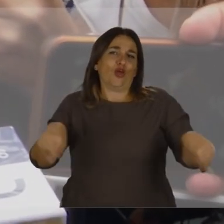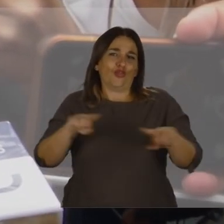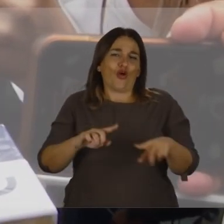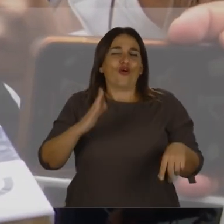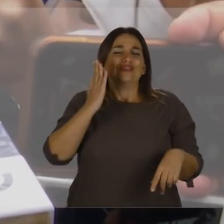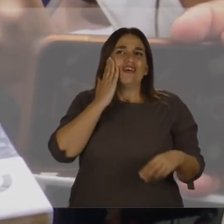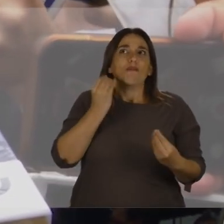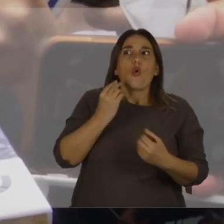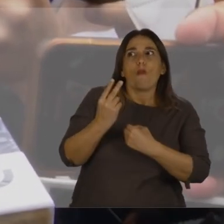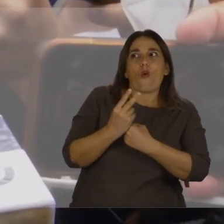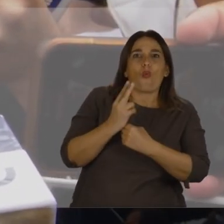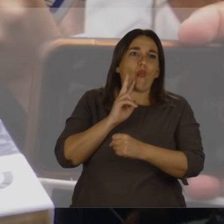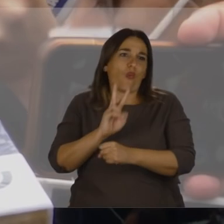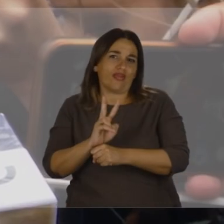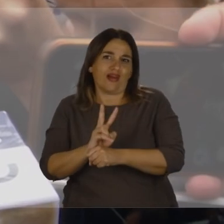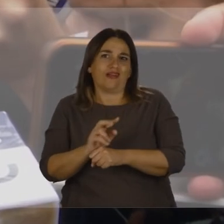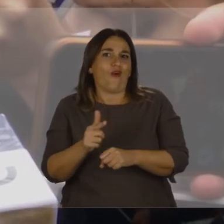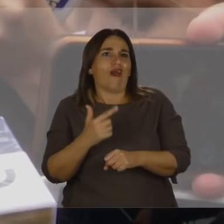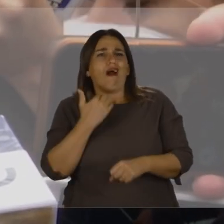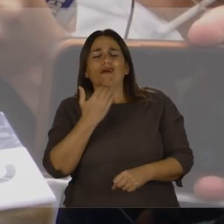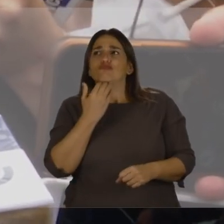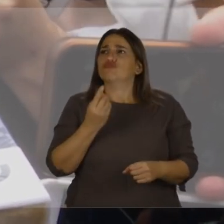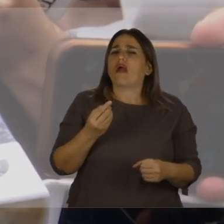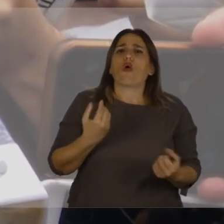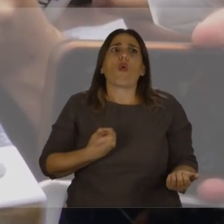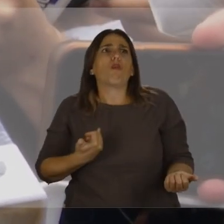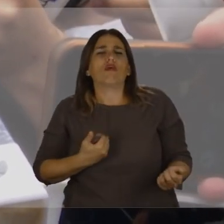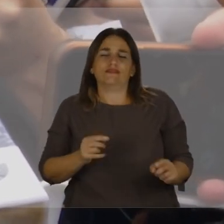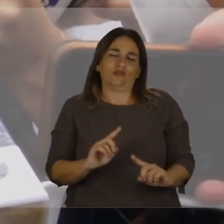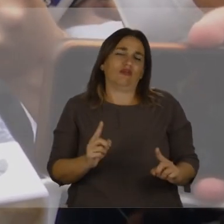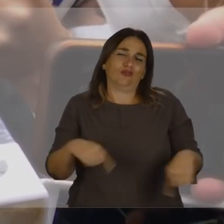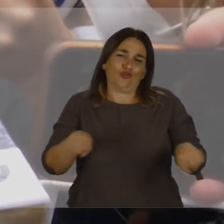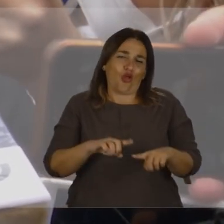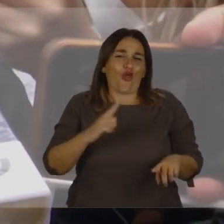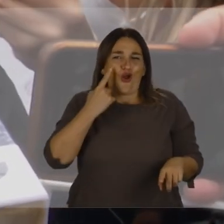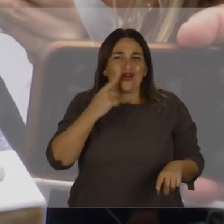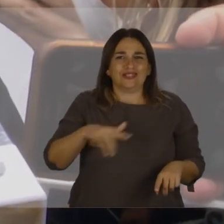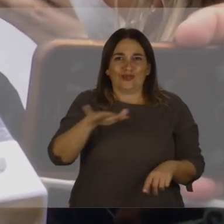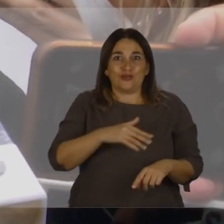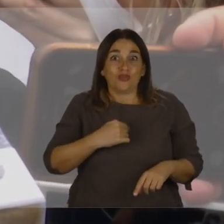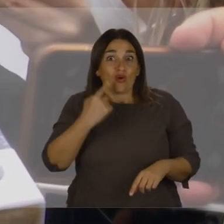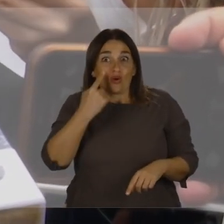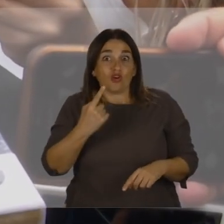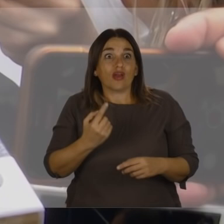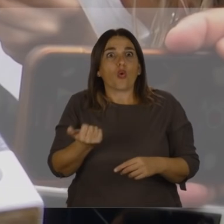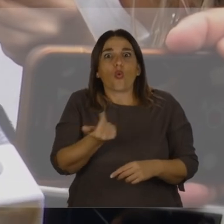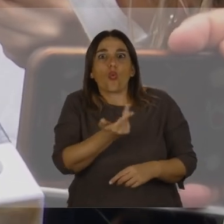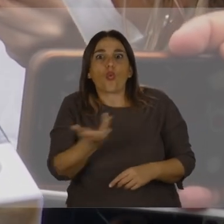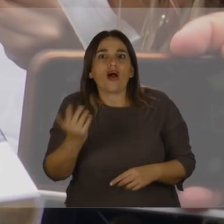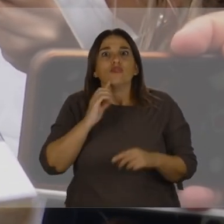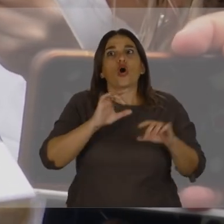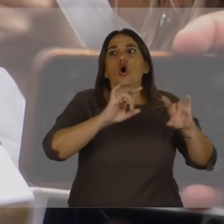Todos sabemos lo que hay que hacer, todos sabemos cómo cuidarnos. No hay tutía, esto ya se sabe. Cuando ves el número de